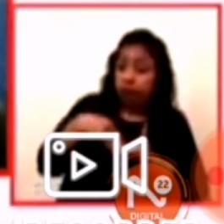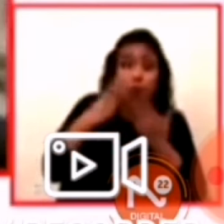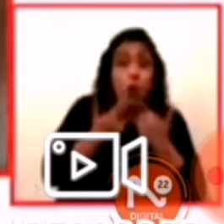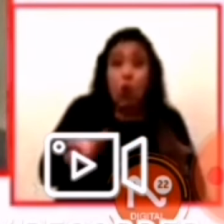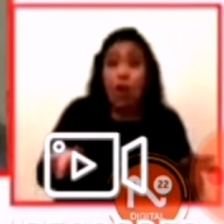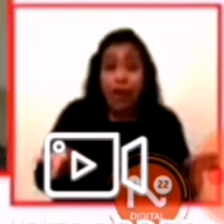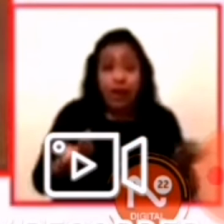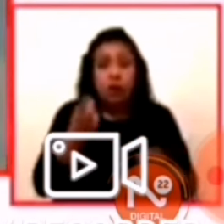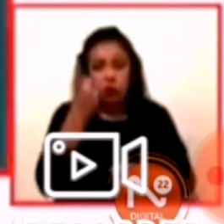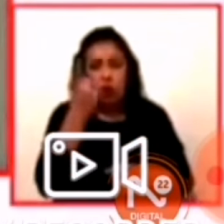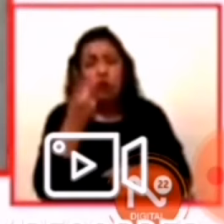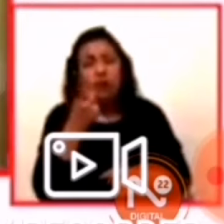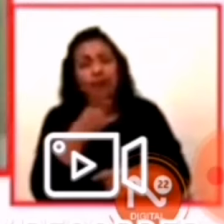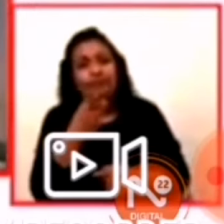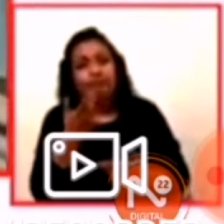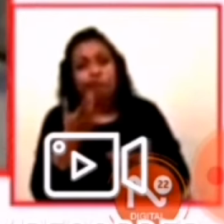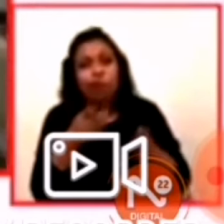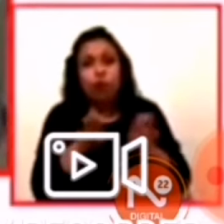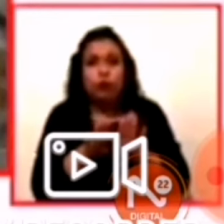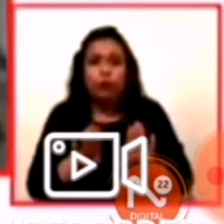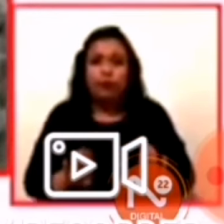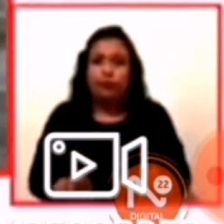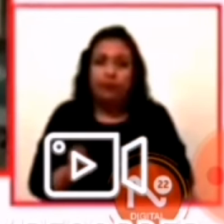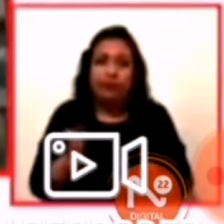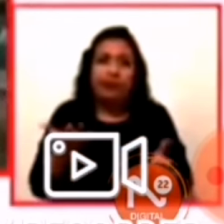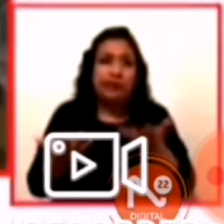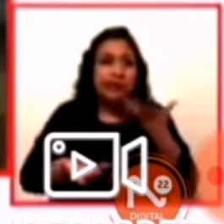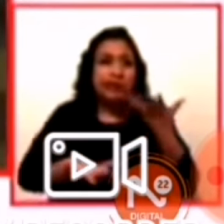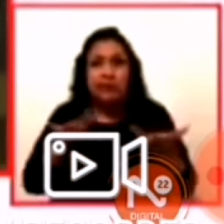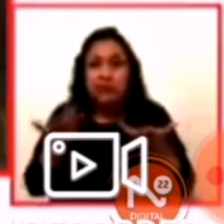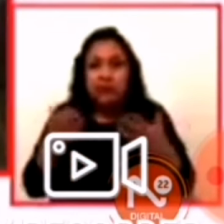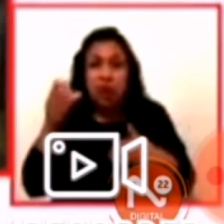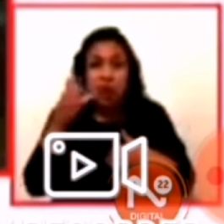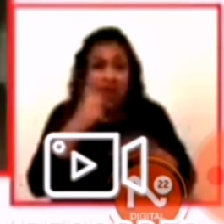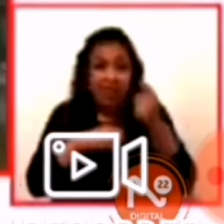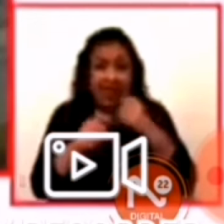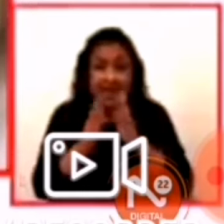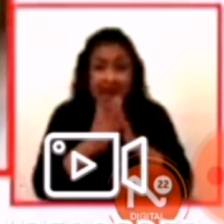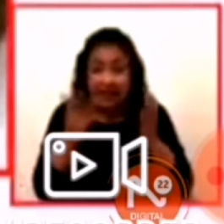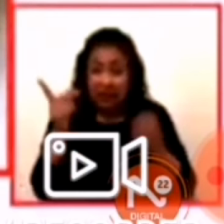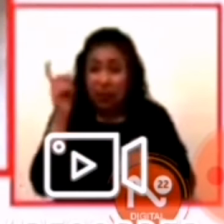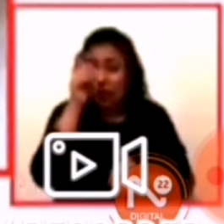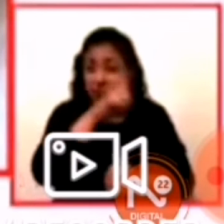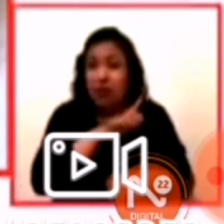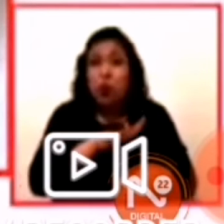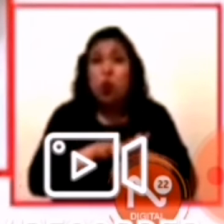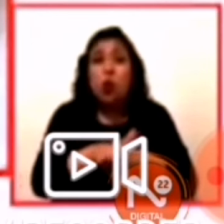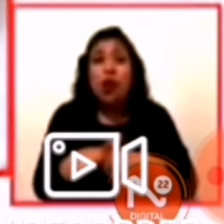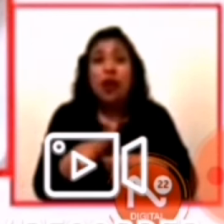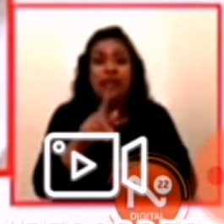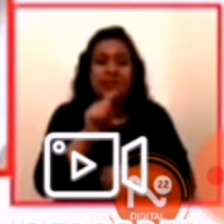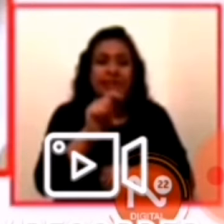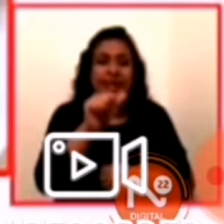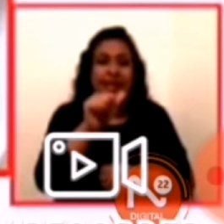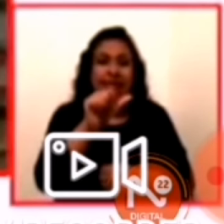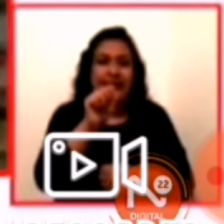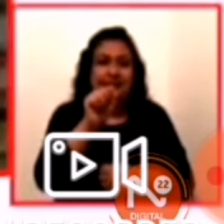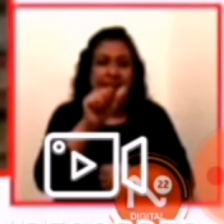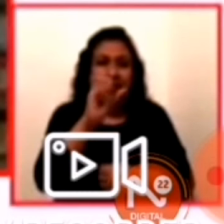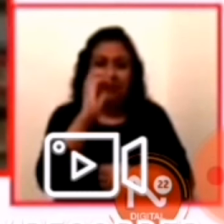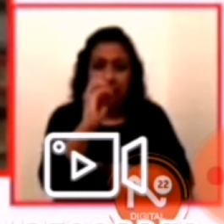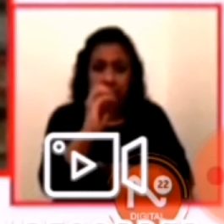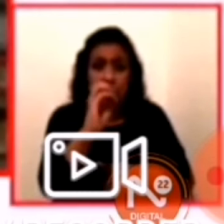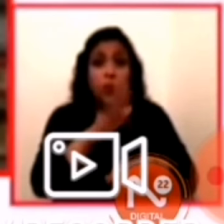factores que han tenido que sortear y que hoy pone a las librerías del país en un escenario difícil es la tasa cero. Y es que las librerías venden